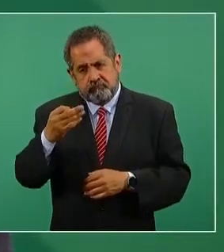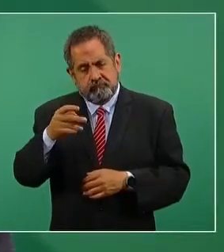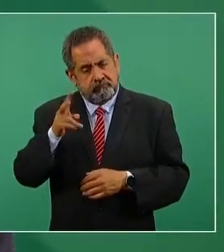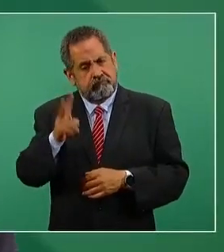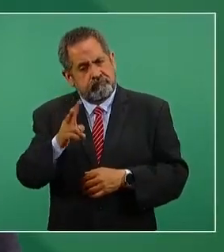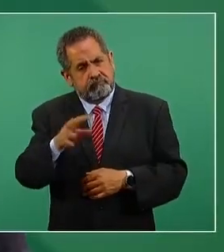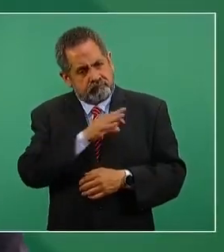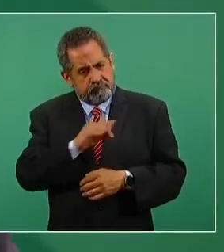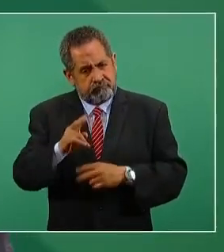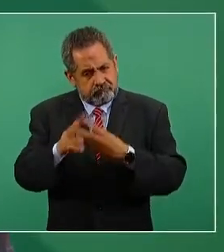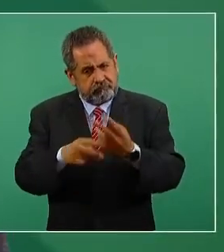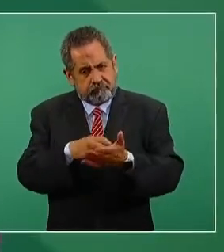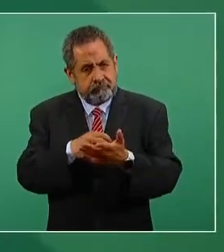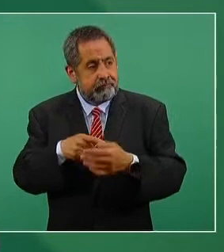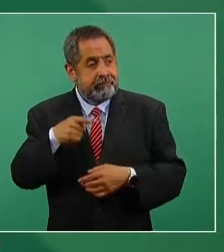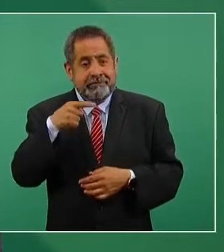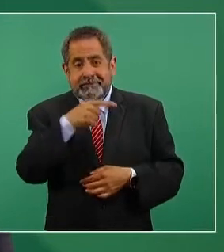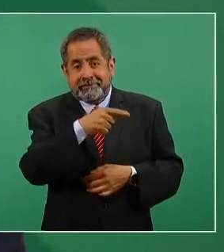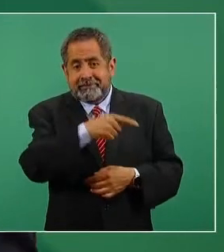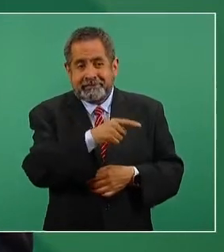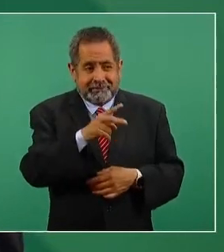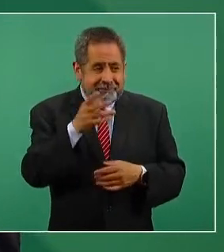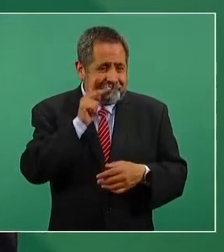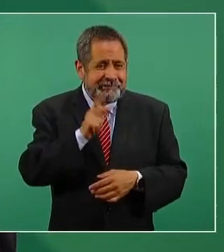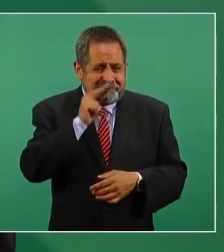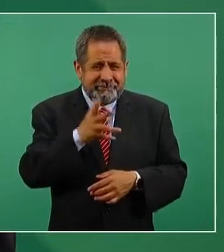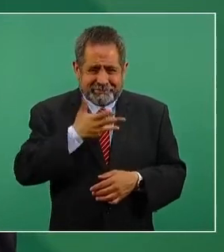demostrable de que entregaron dinero